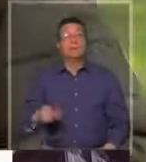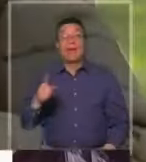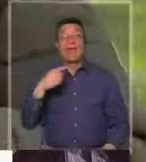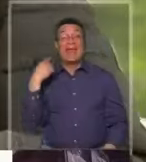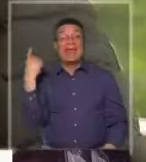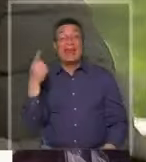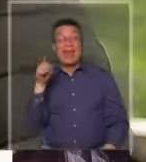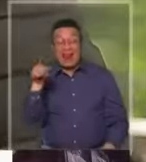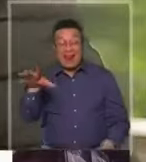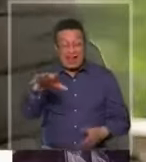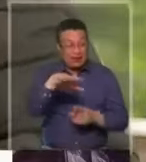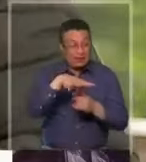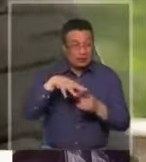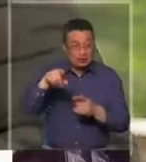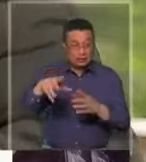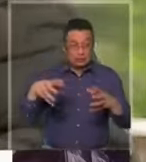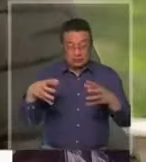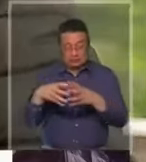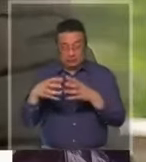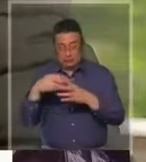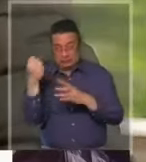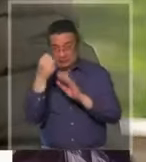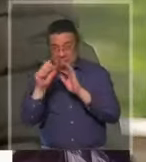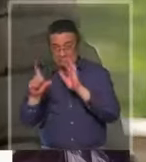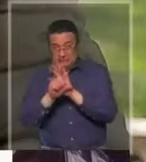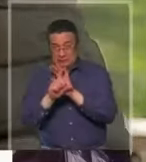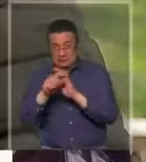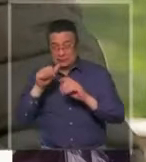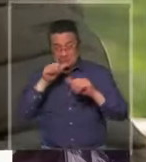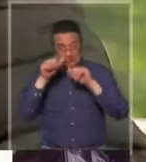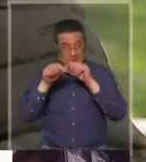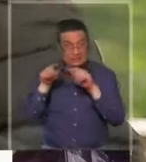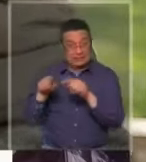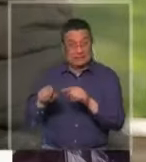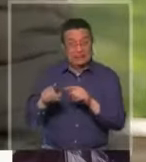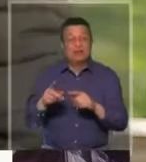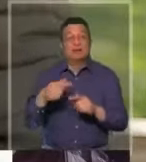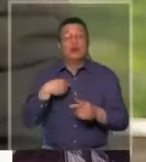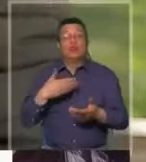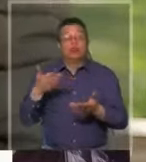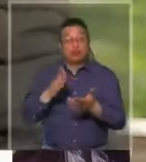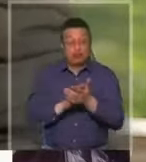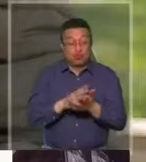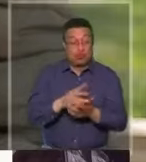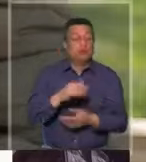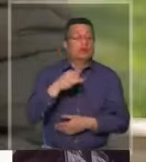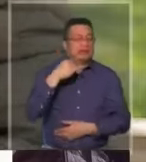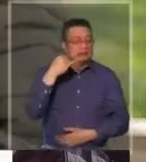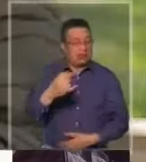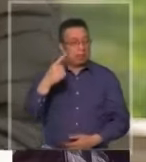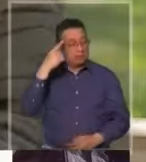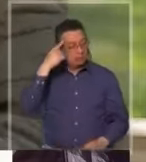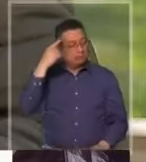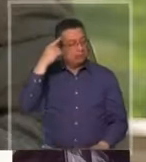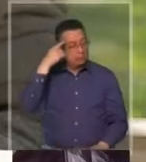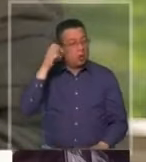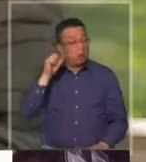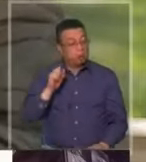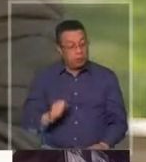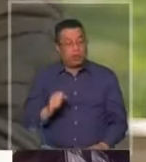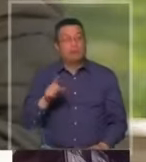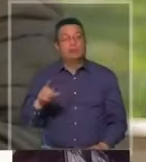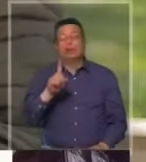virual particularmente en las pandillas y en las pandillas narcos el riesgo de vida es permanente Entonces ellos tienen